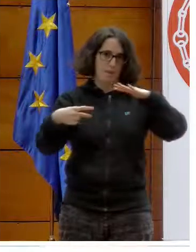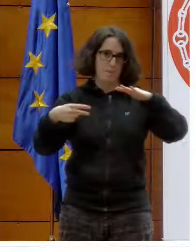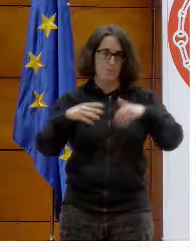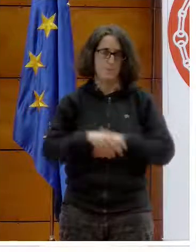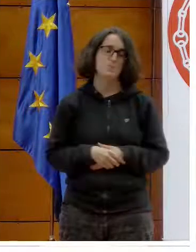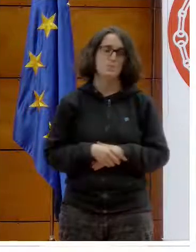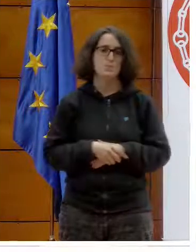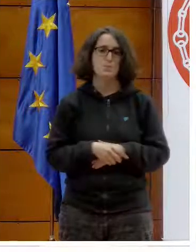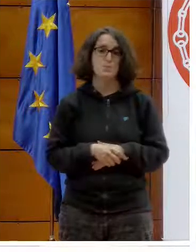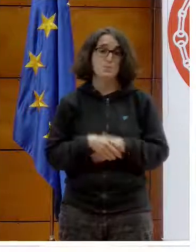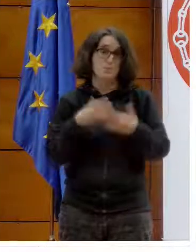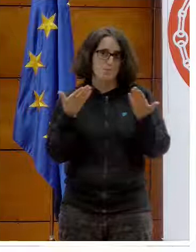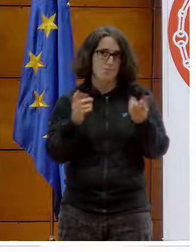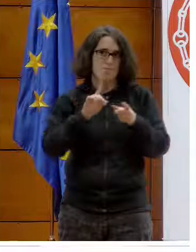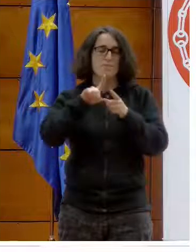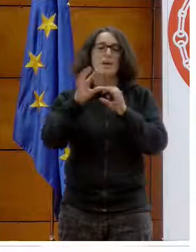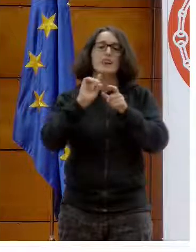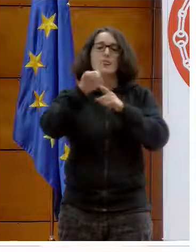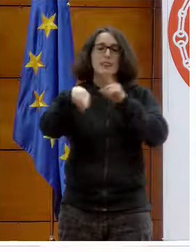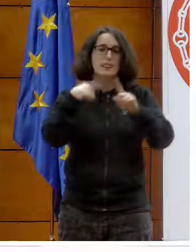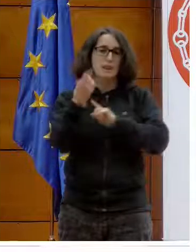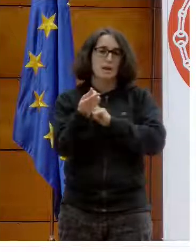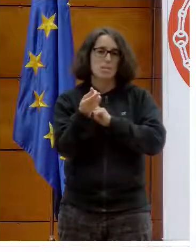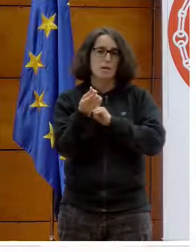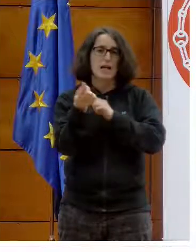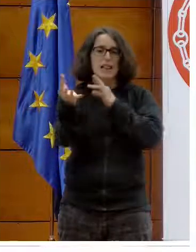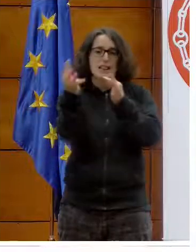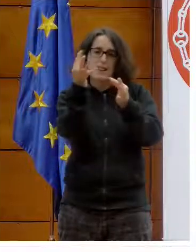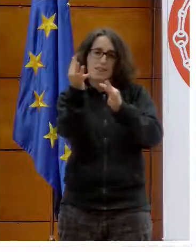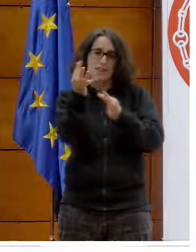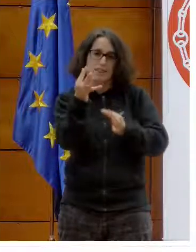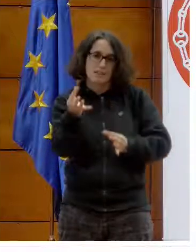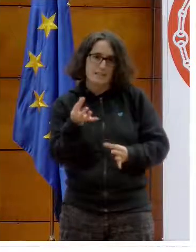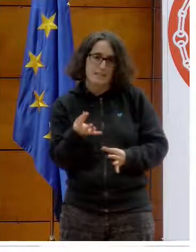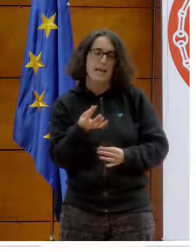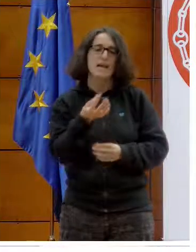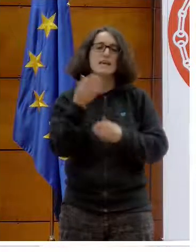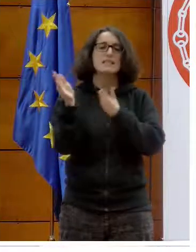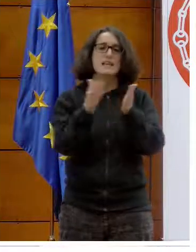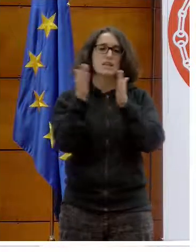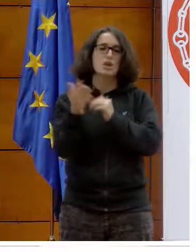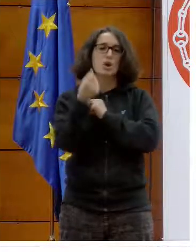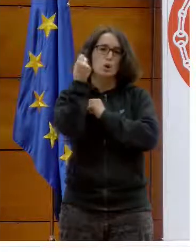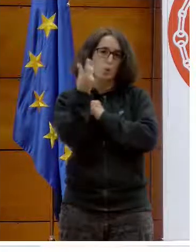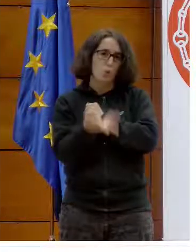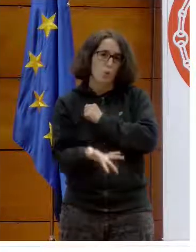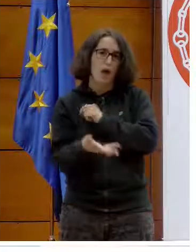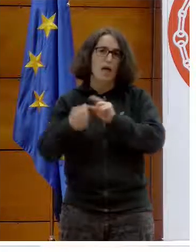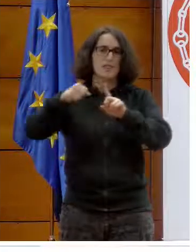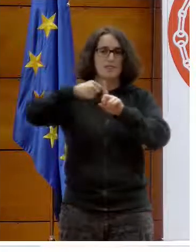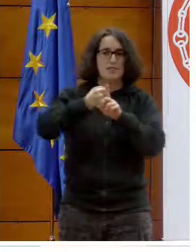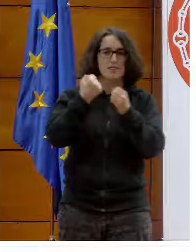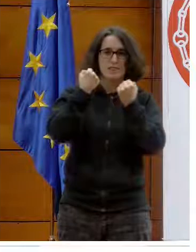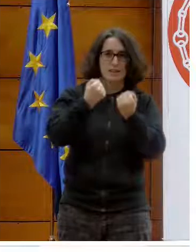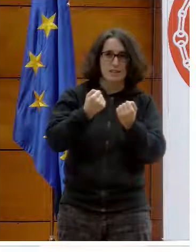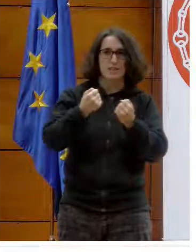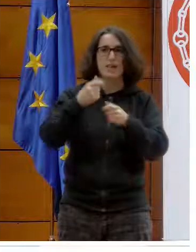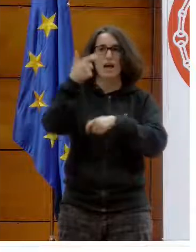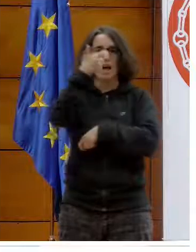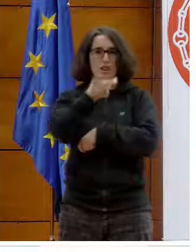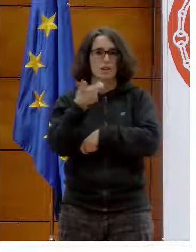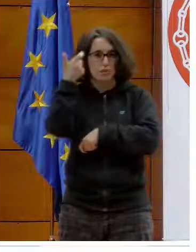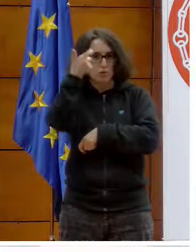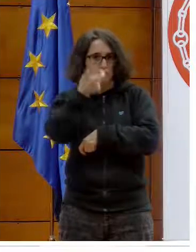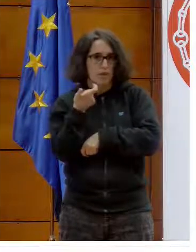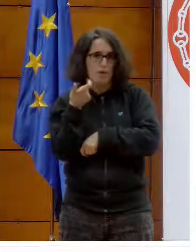entonces su plan de trabajo, número de sesiones, intensidad, frecuencia, duración de las mismas. Intentaremos